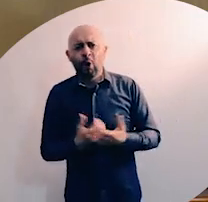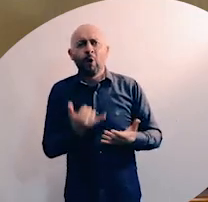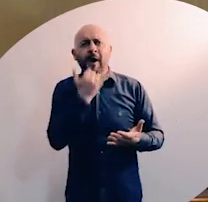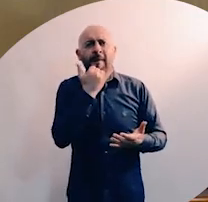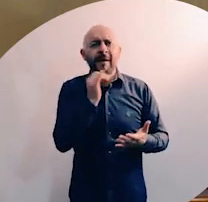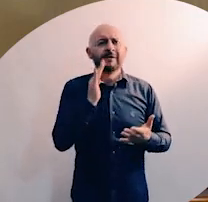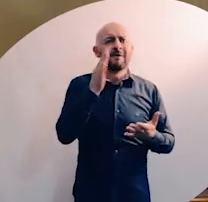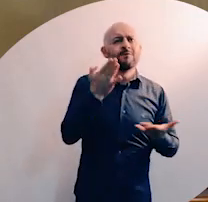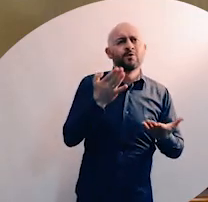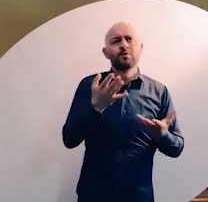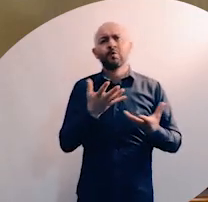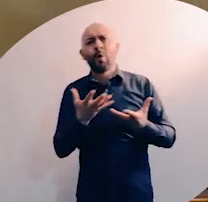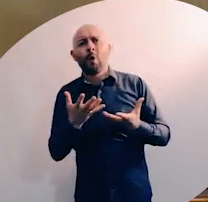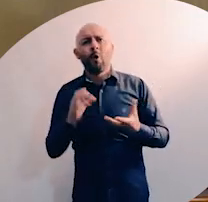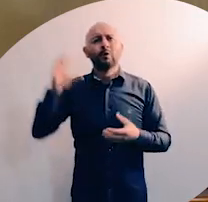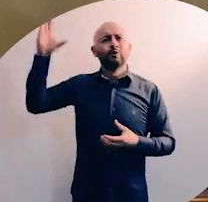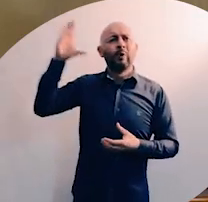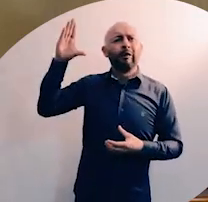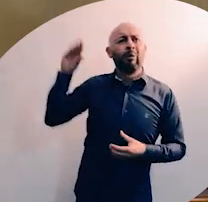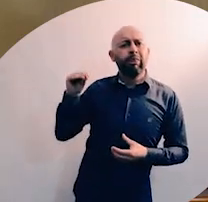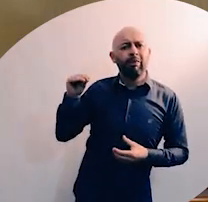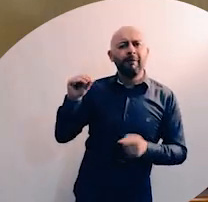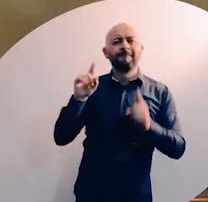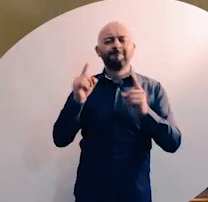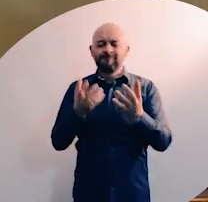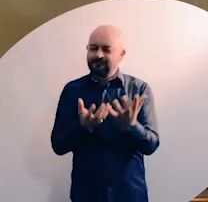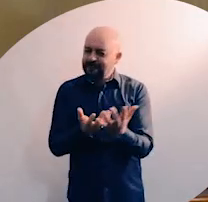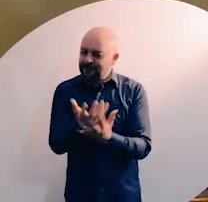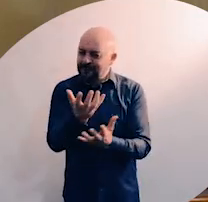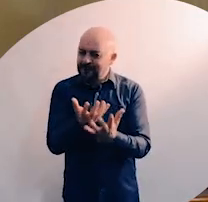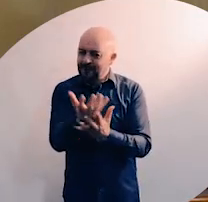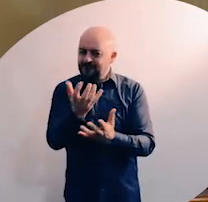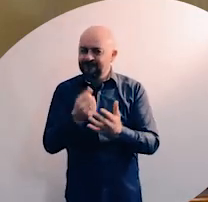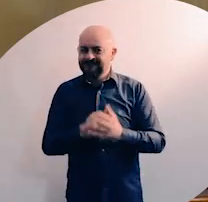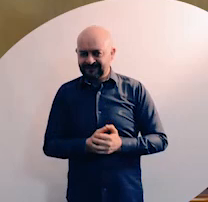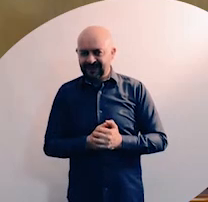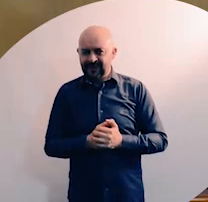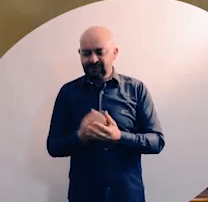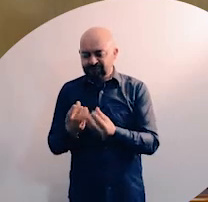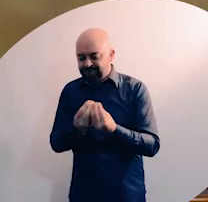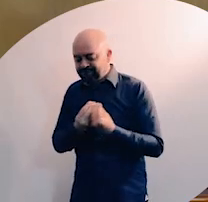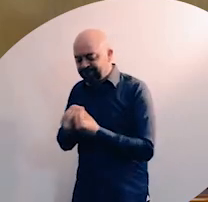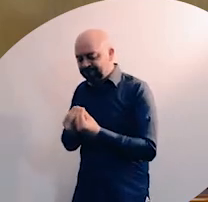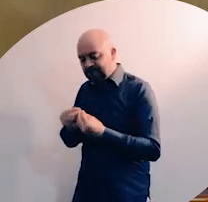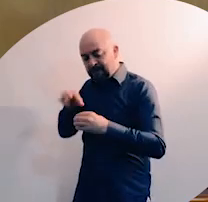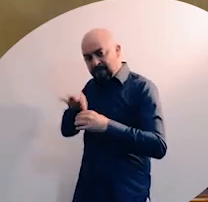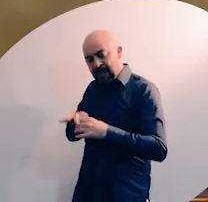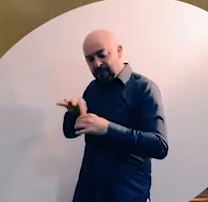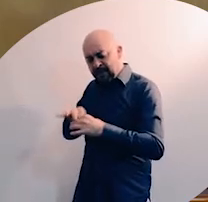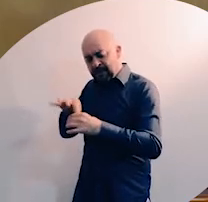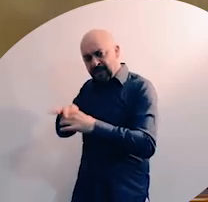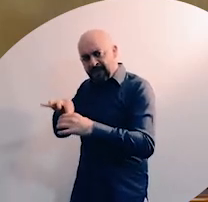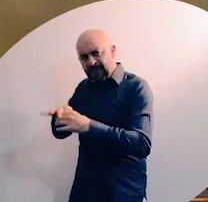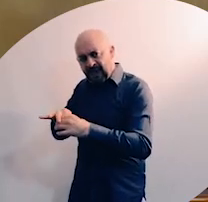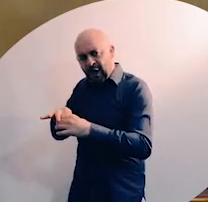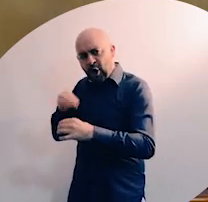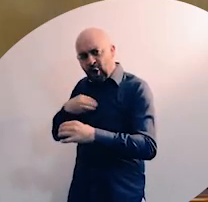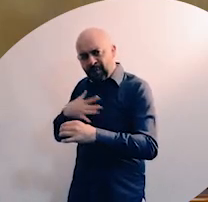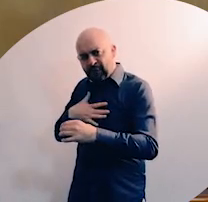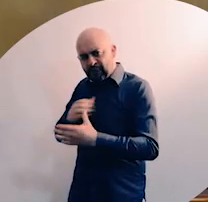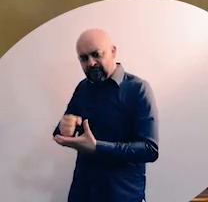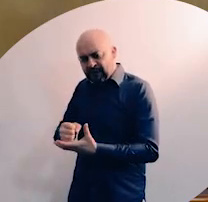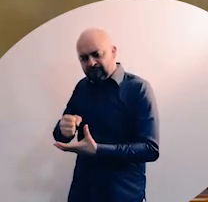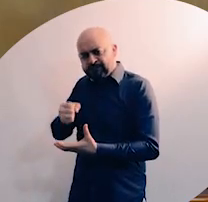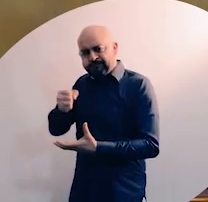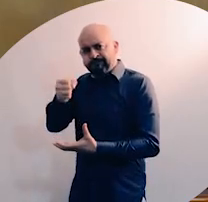tiene el futuro asegurado ni tampoco lo que va a suceder con las fuentes de ingreso. Por eso es recomendable tener un fondo de